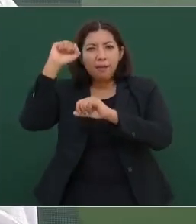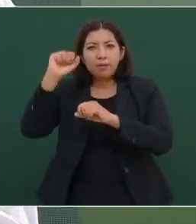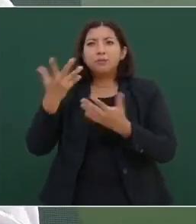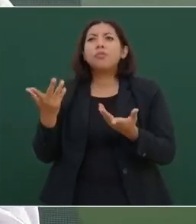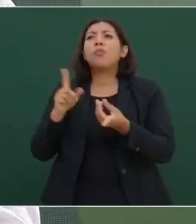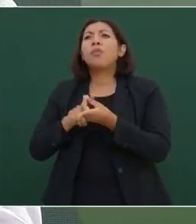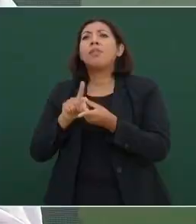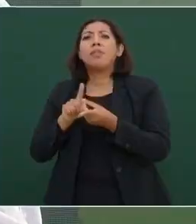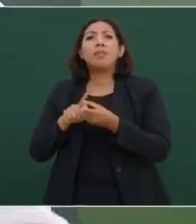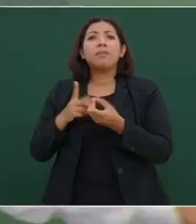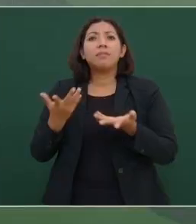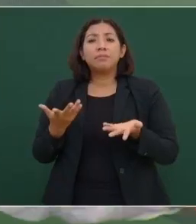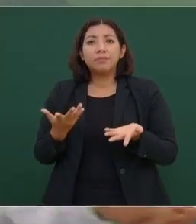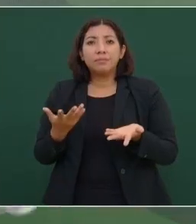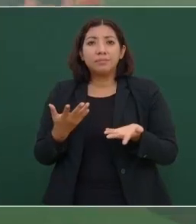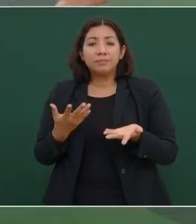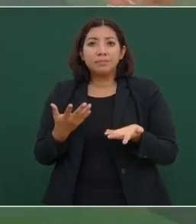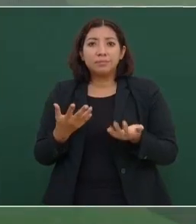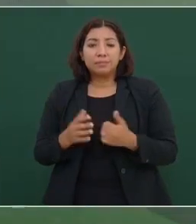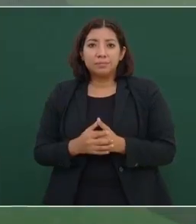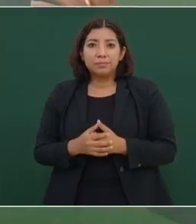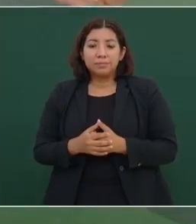los ambientalistas que